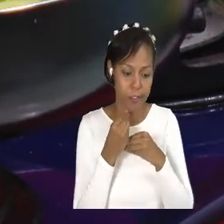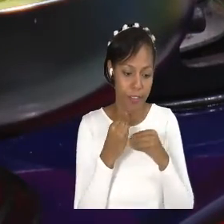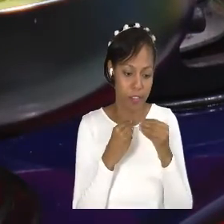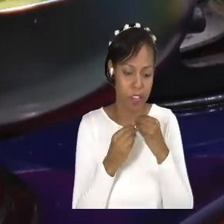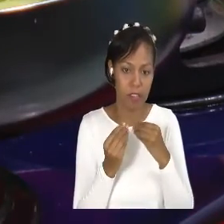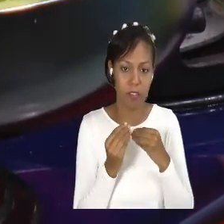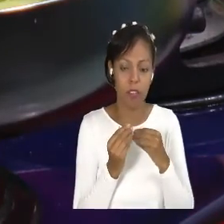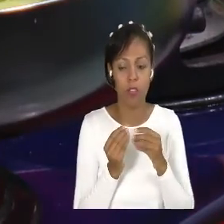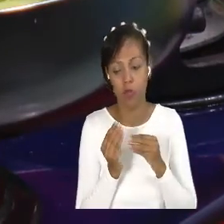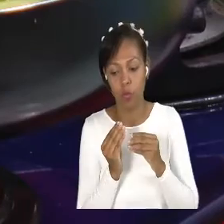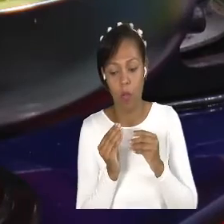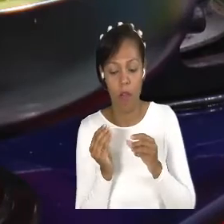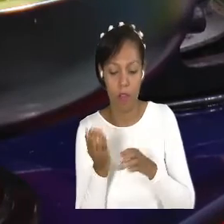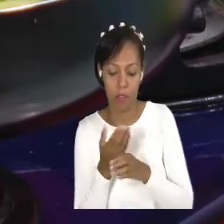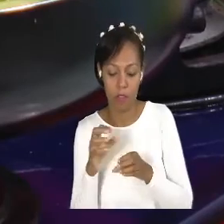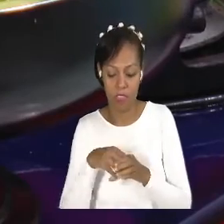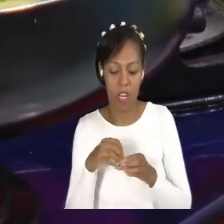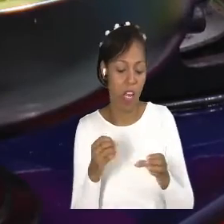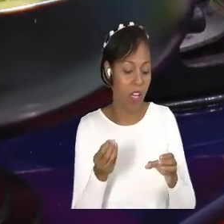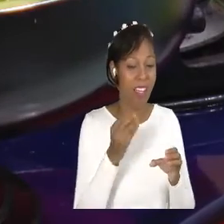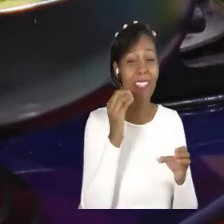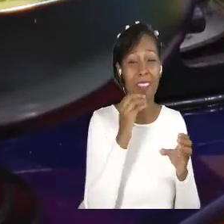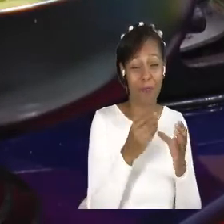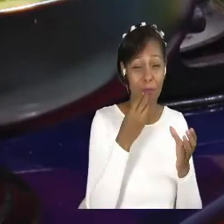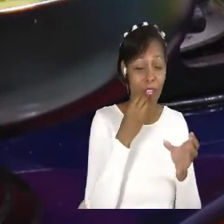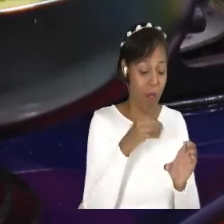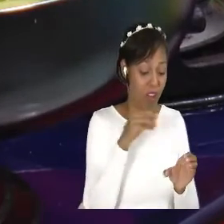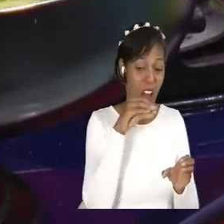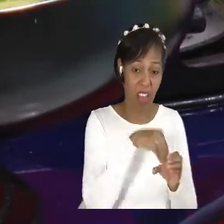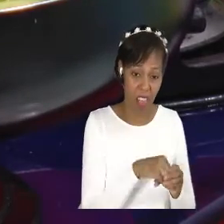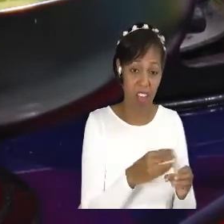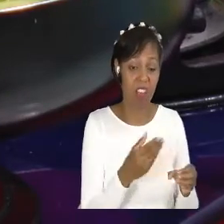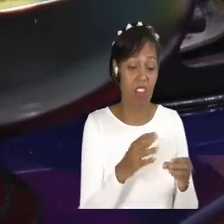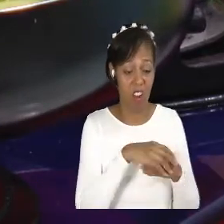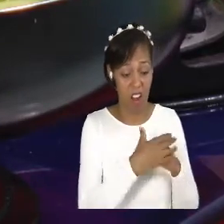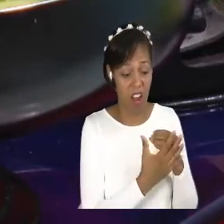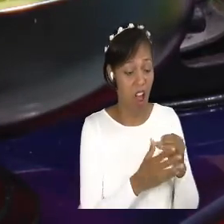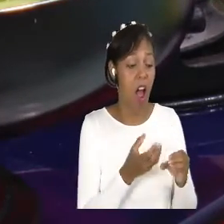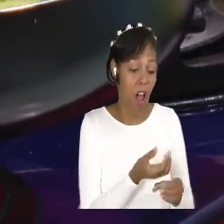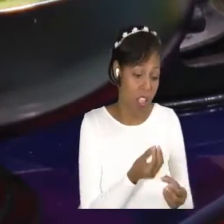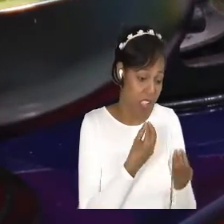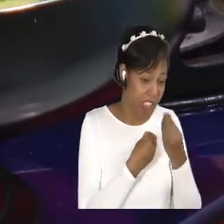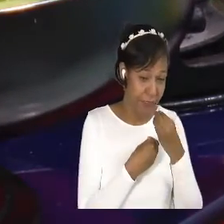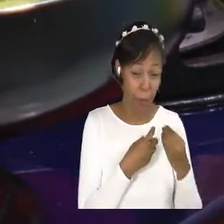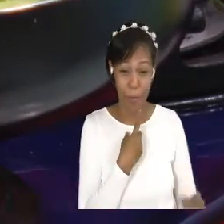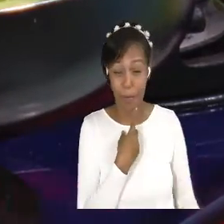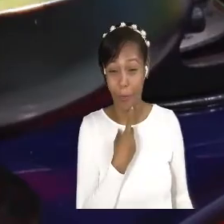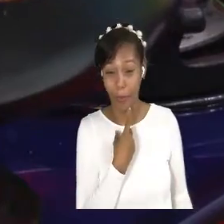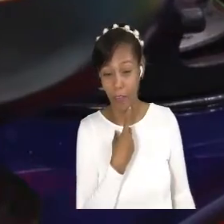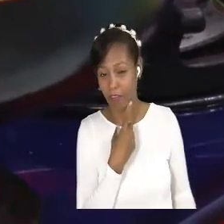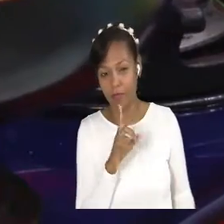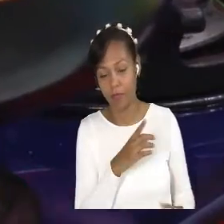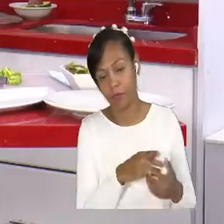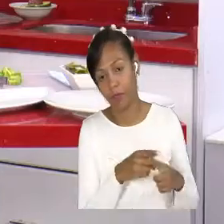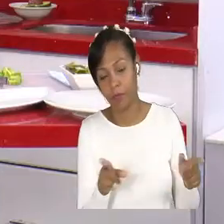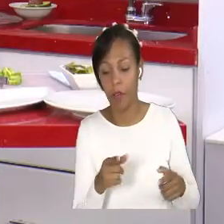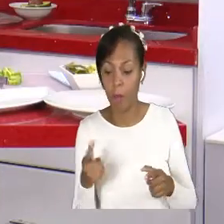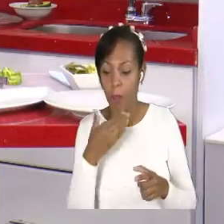carnosidad. Ajá. Que de pronto la semilla y la cáscara. Entonces lo que va a elevar el producto, le va a dar un valor nutricional más